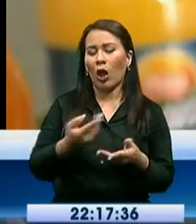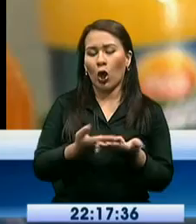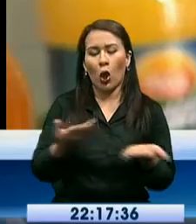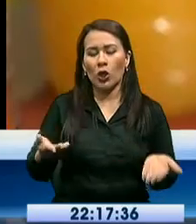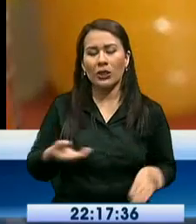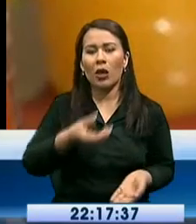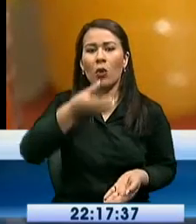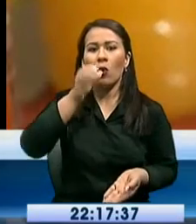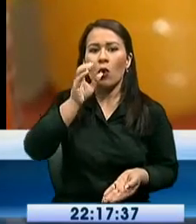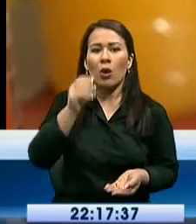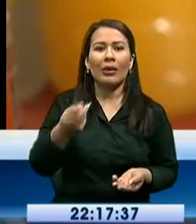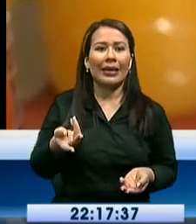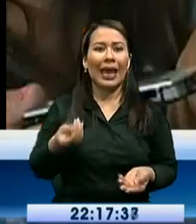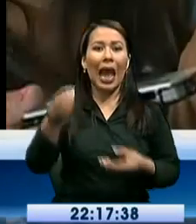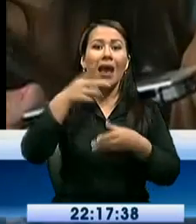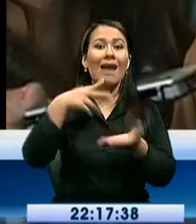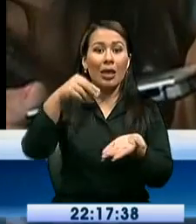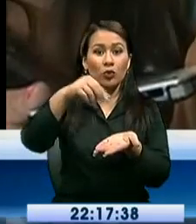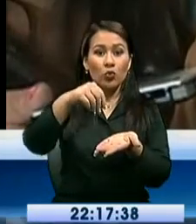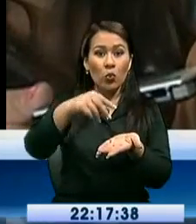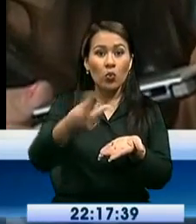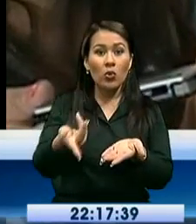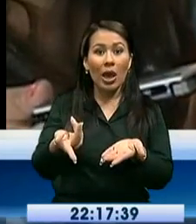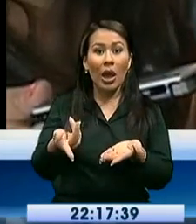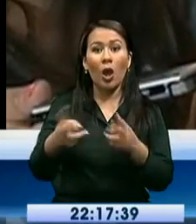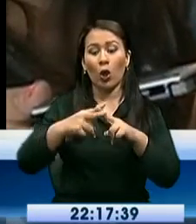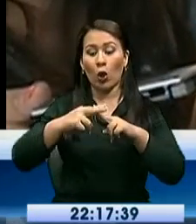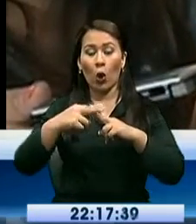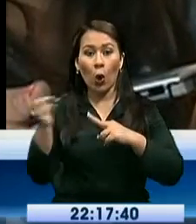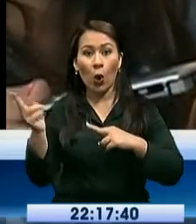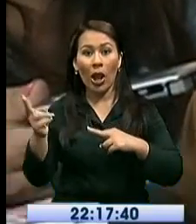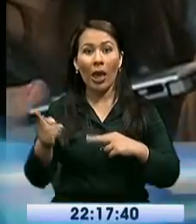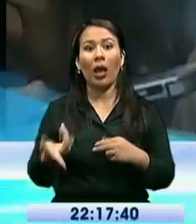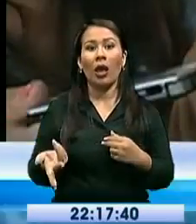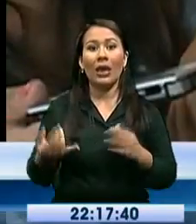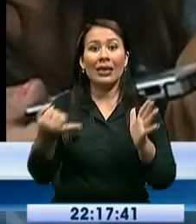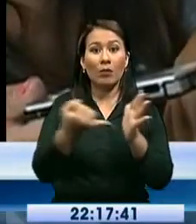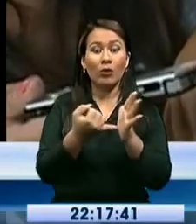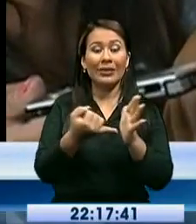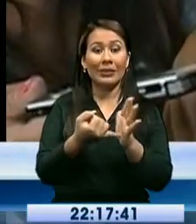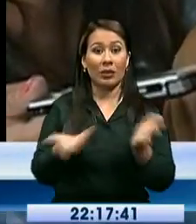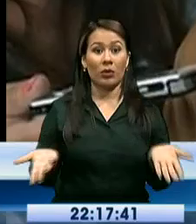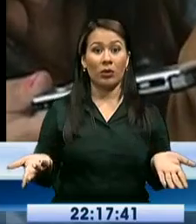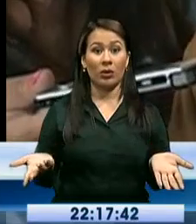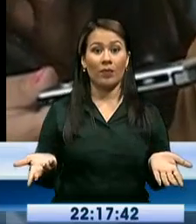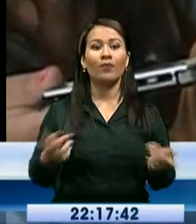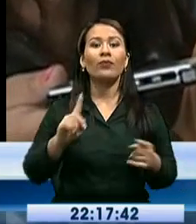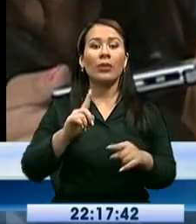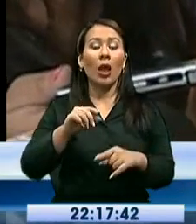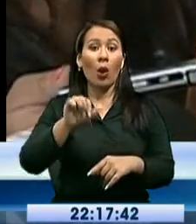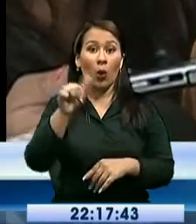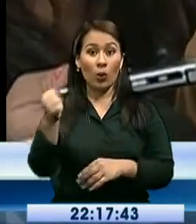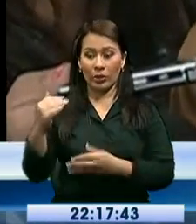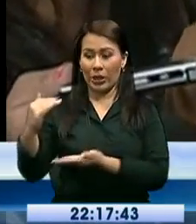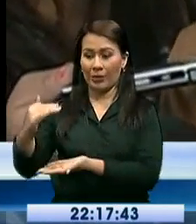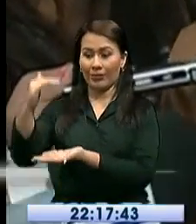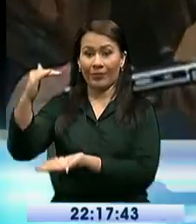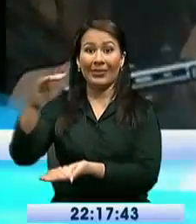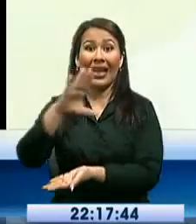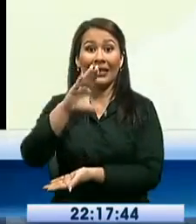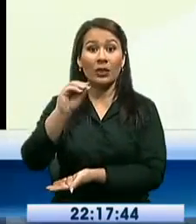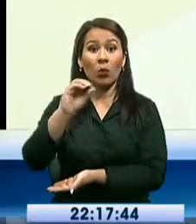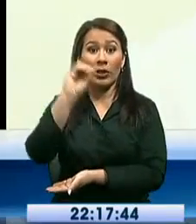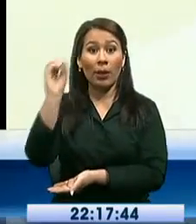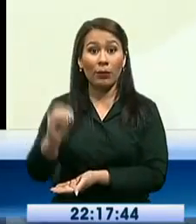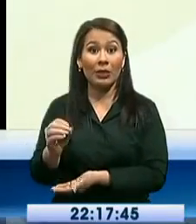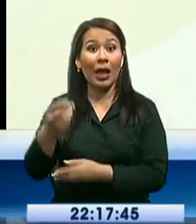gaseosas, pero excluyendo los lácteos. No se va a gravar los impuestos cuando las bebidas tengan un 50% de pulpa.